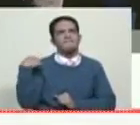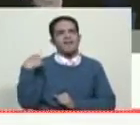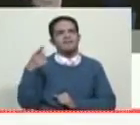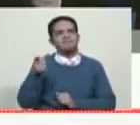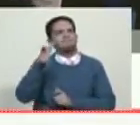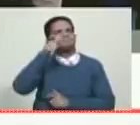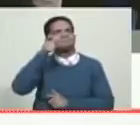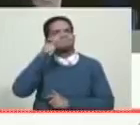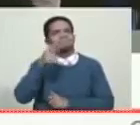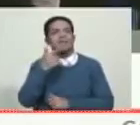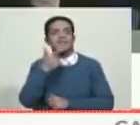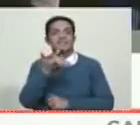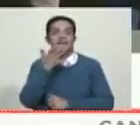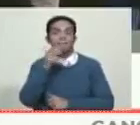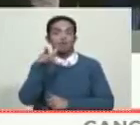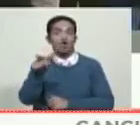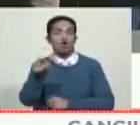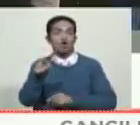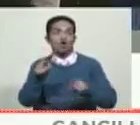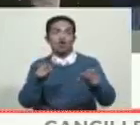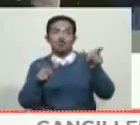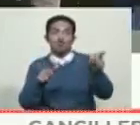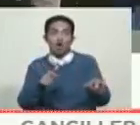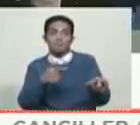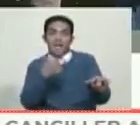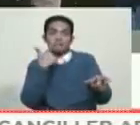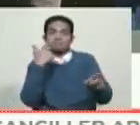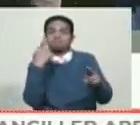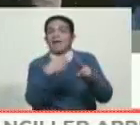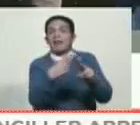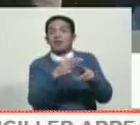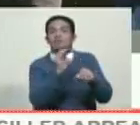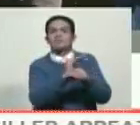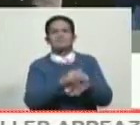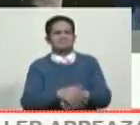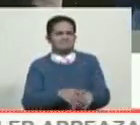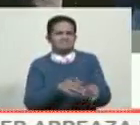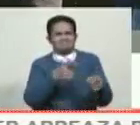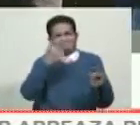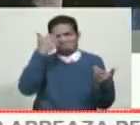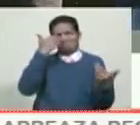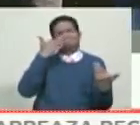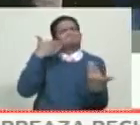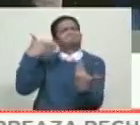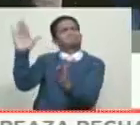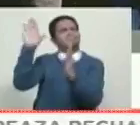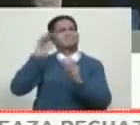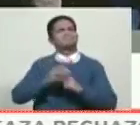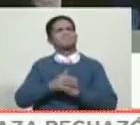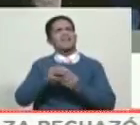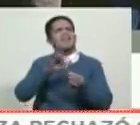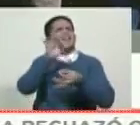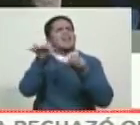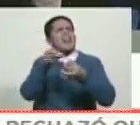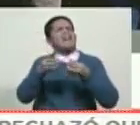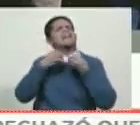que algo le podía pasar a este caballero. No, no, no, nosotros se lo regalamos a ustedes.